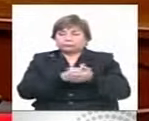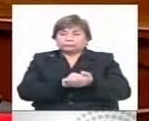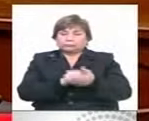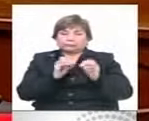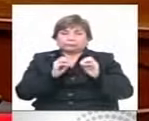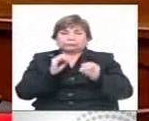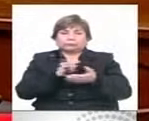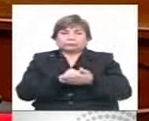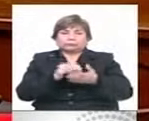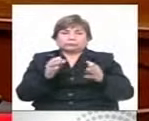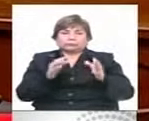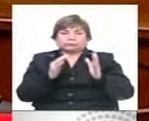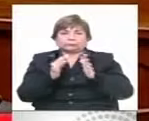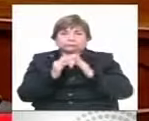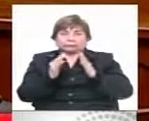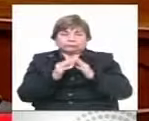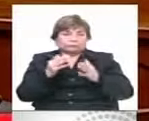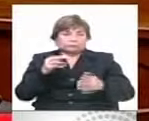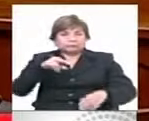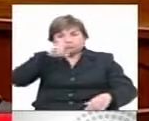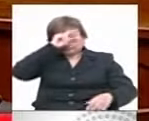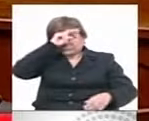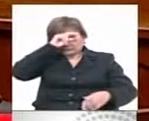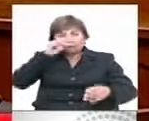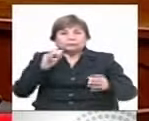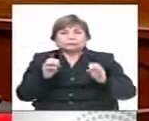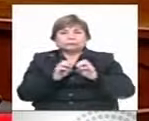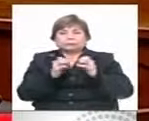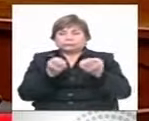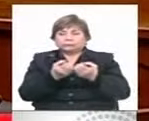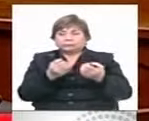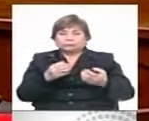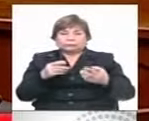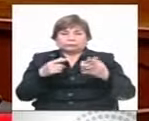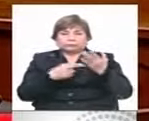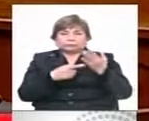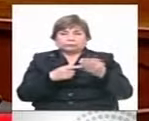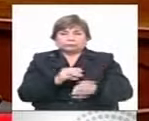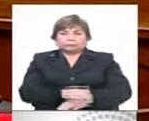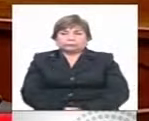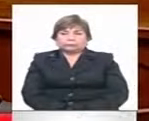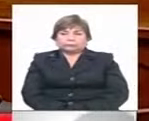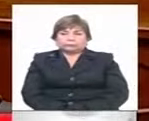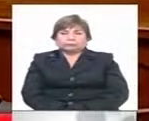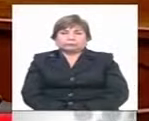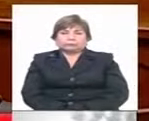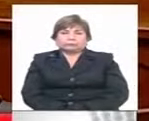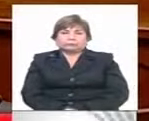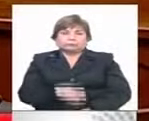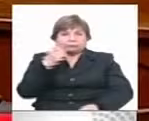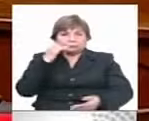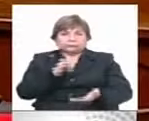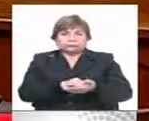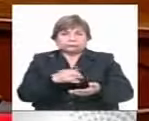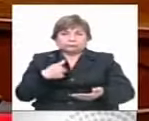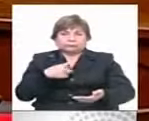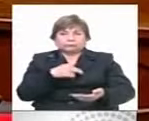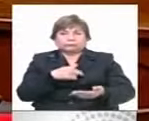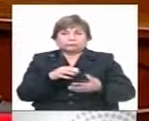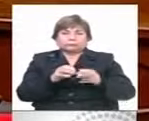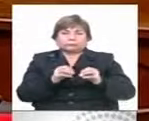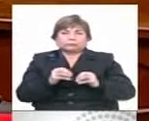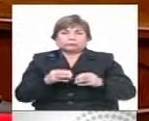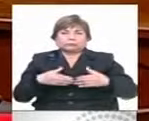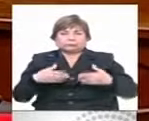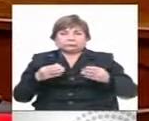del Aprendo en Casa, Perú Educa y los territoriales tecnológicos. Para que nuestros niños, niñas y adolescentes